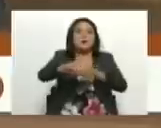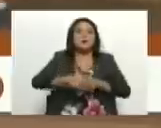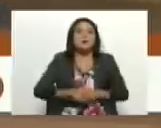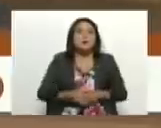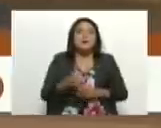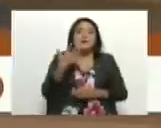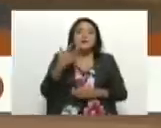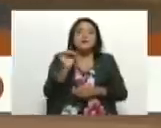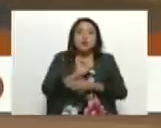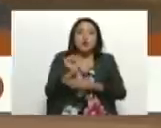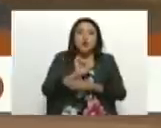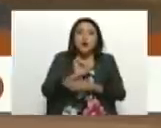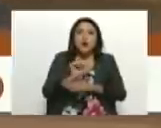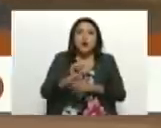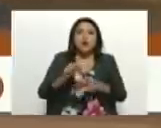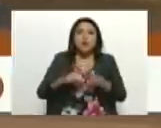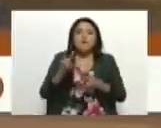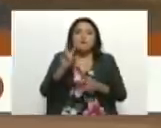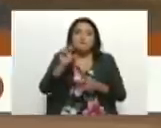5 camionetas, 20 escoltas armados.